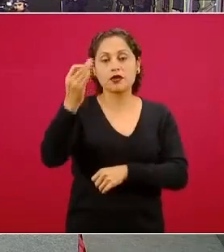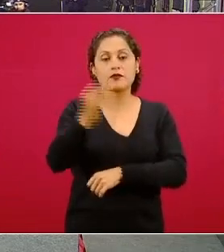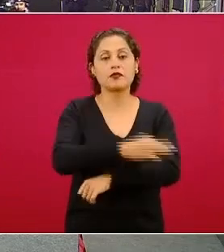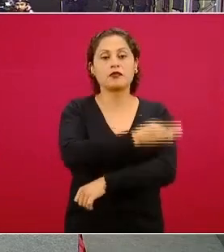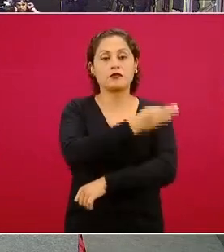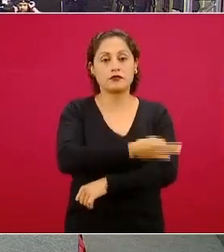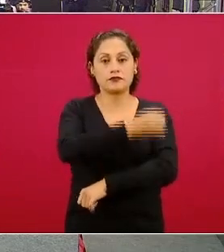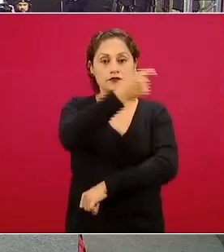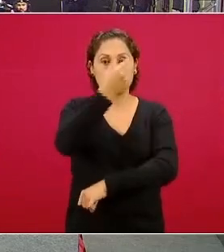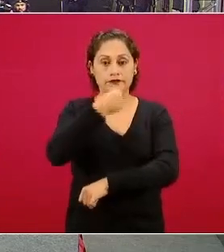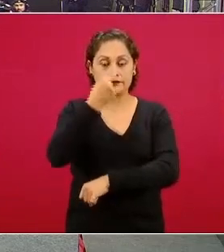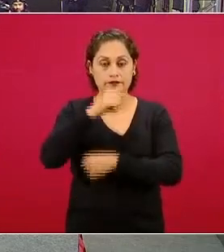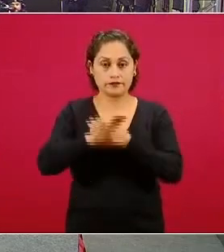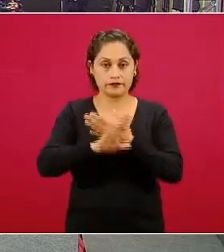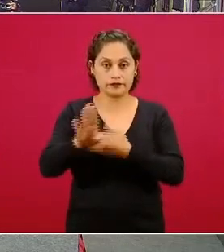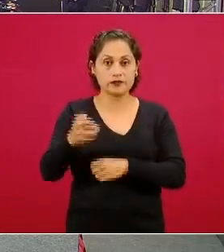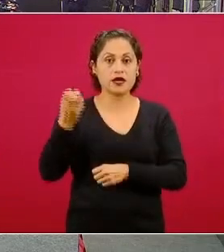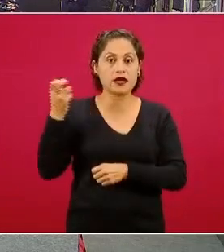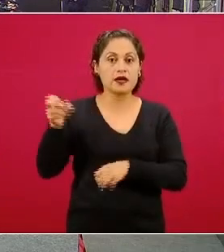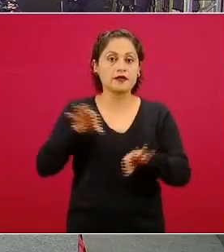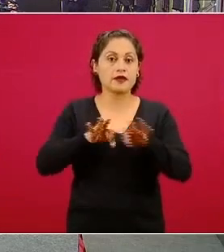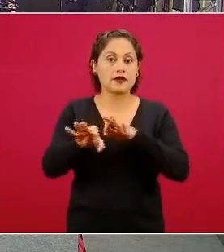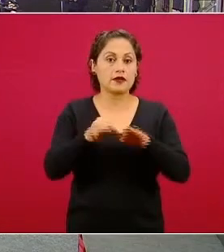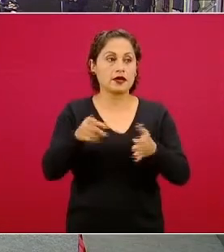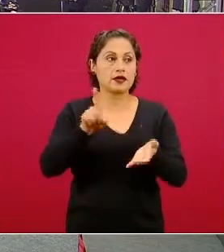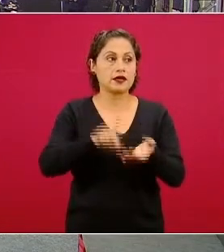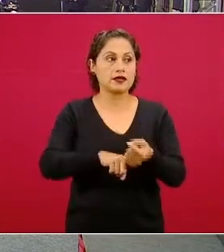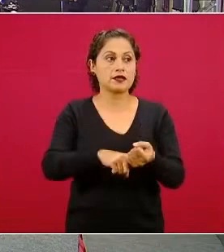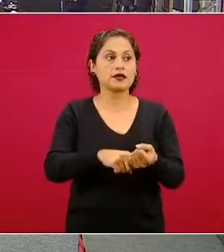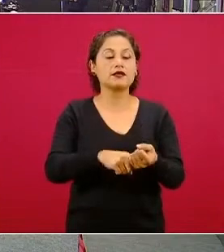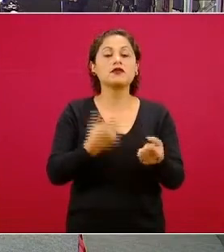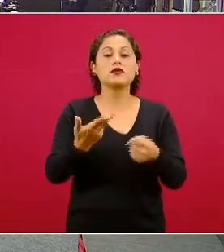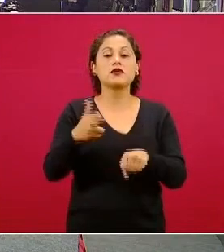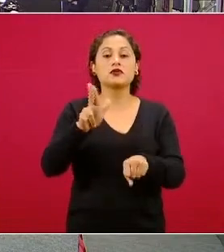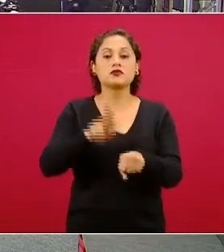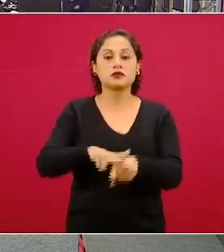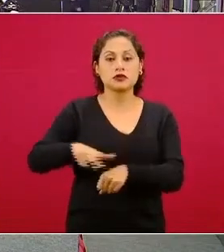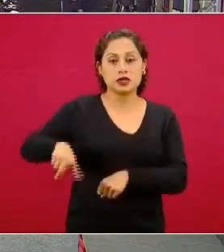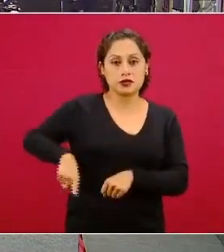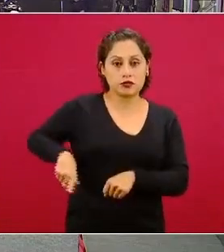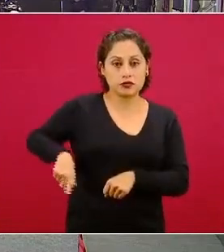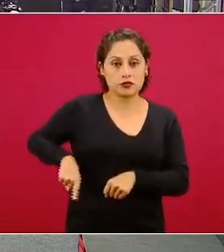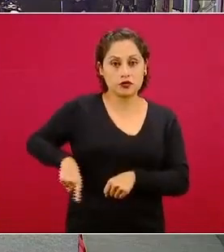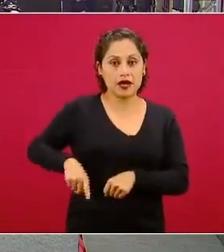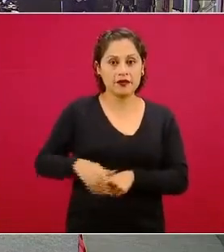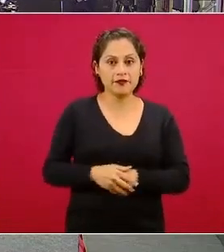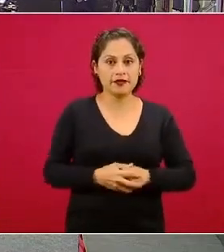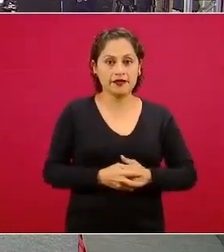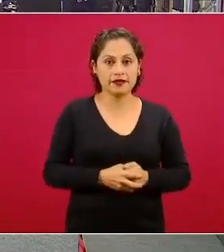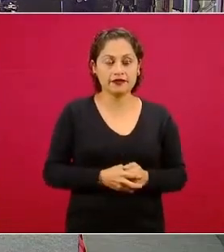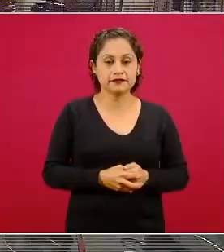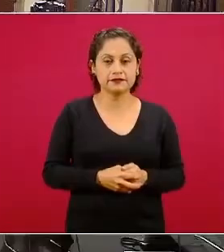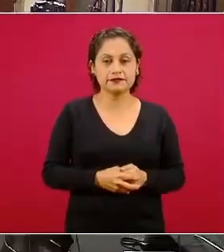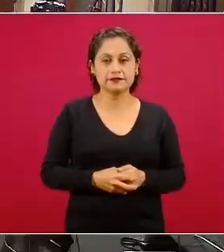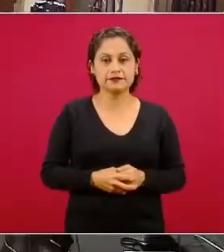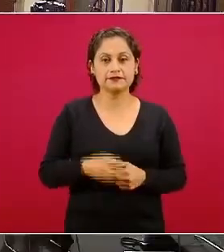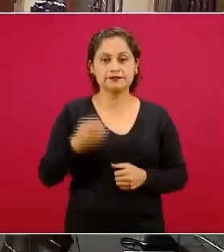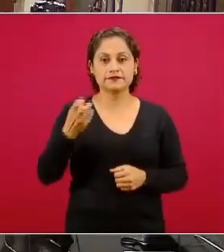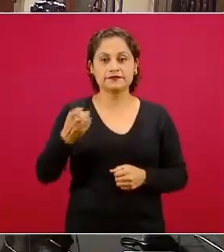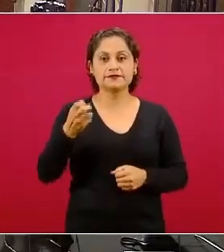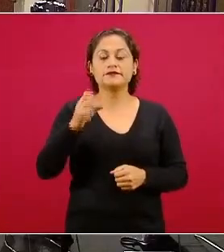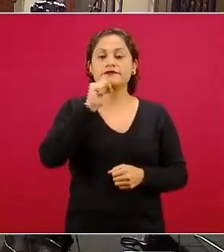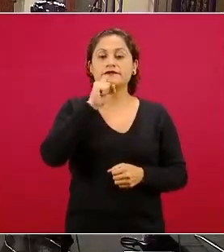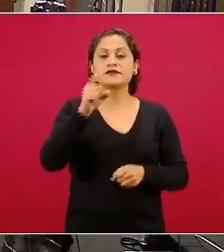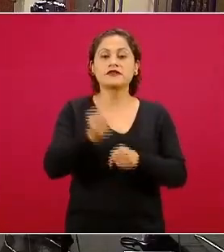servicios de salud de la Ciudad de México. Le agradecemos también a la doctora Oliva López Arellano, la titular y secretaria de